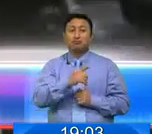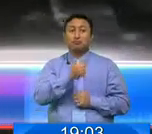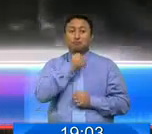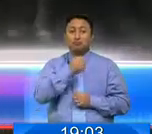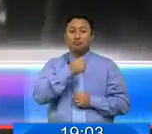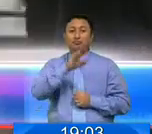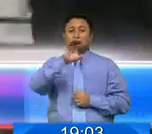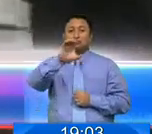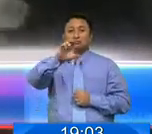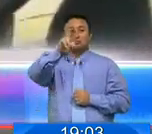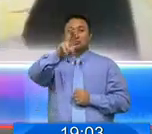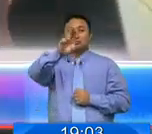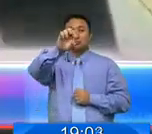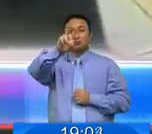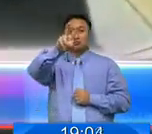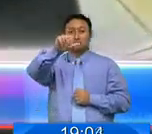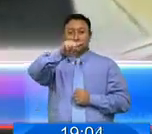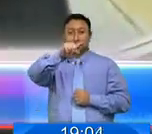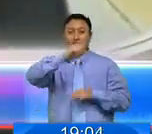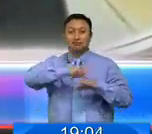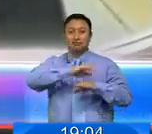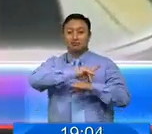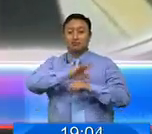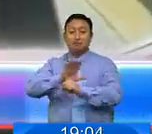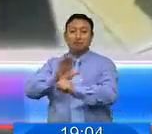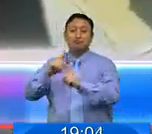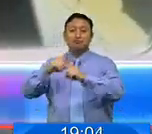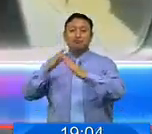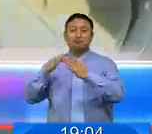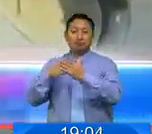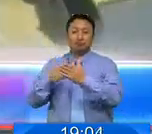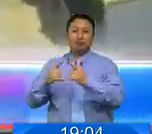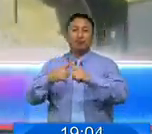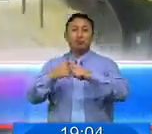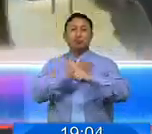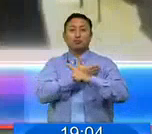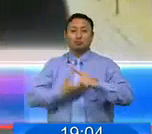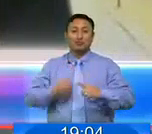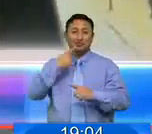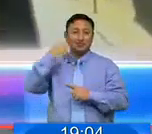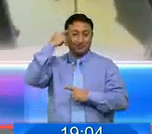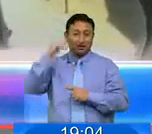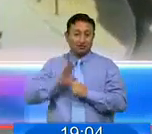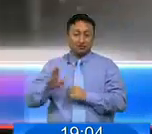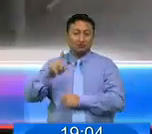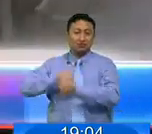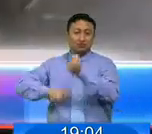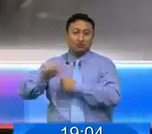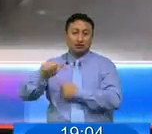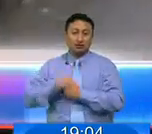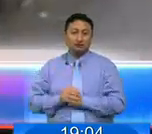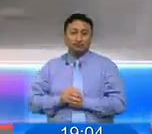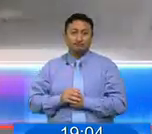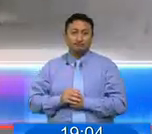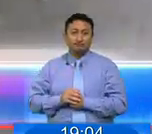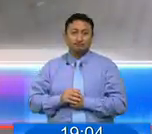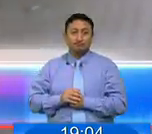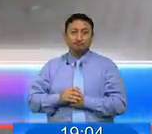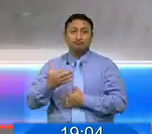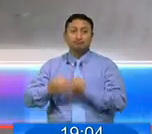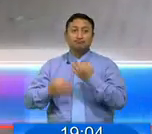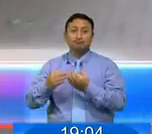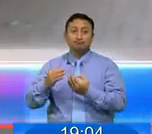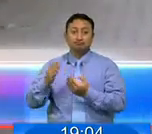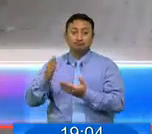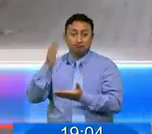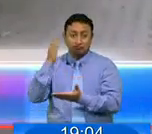Ramiro Cueva por un delito de amenazas en contra del expresidente del Ecuador, Rafael Correa, y su hija. Aunque se suspendió la ejecución de